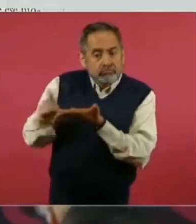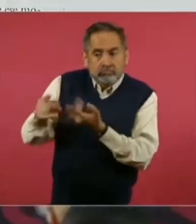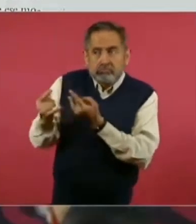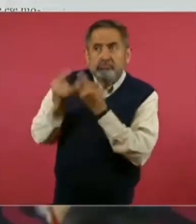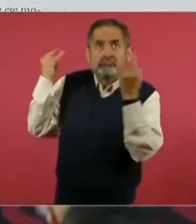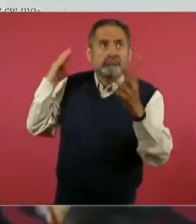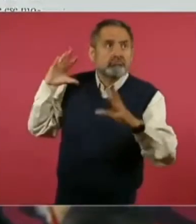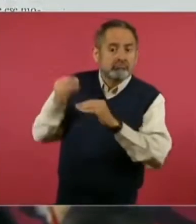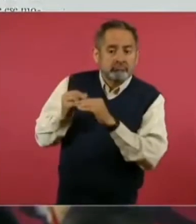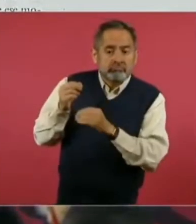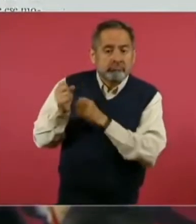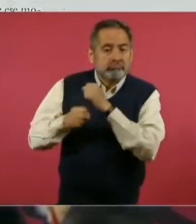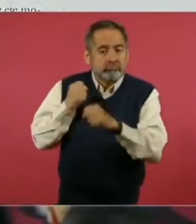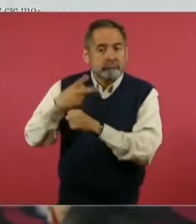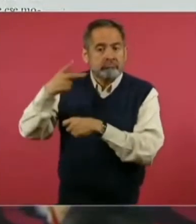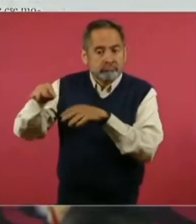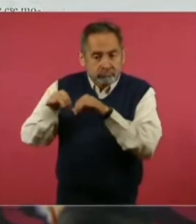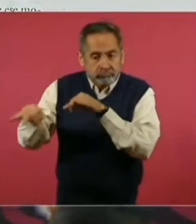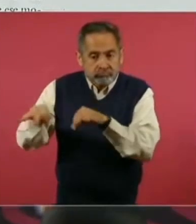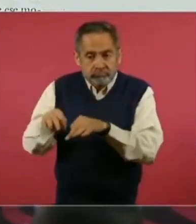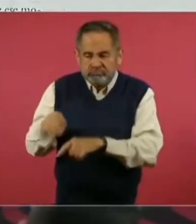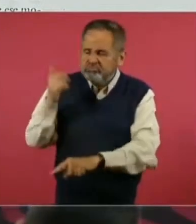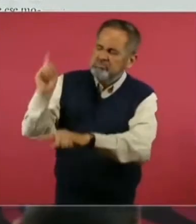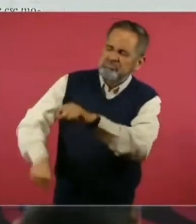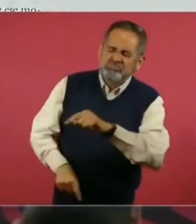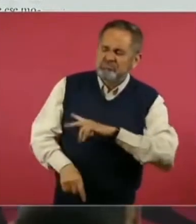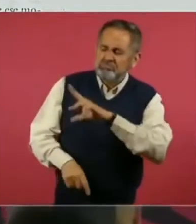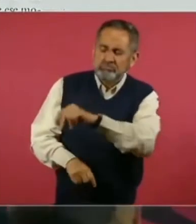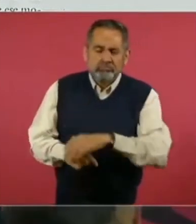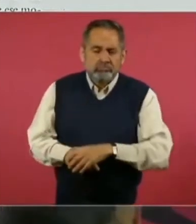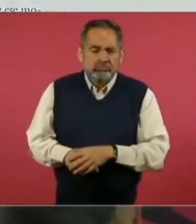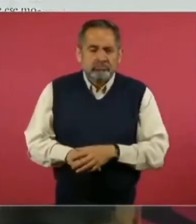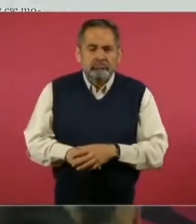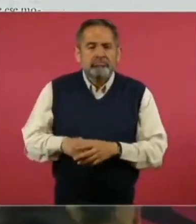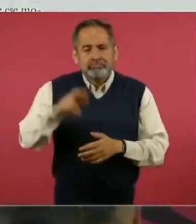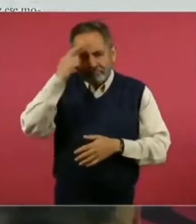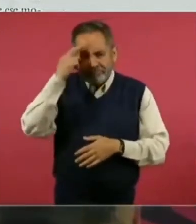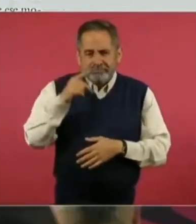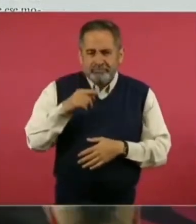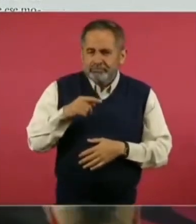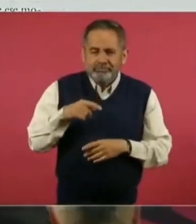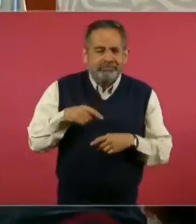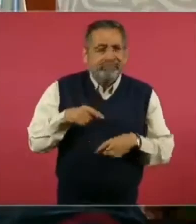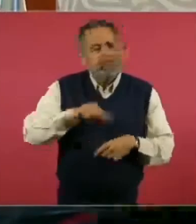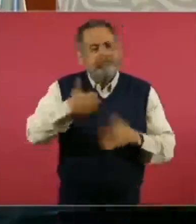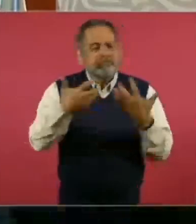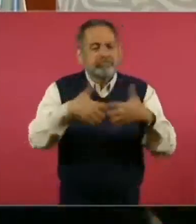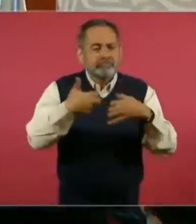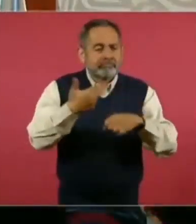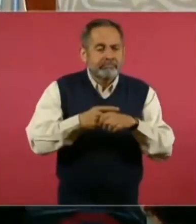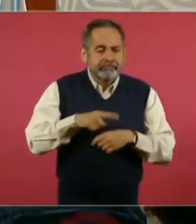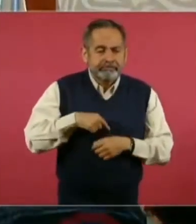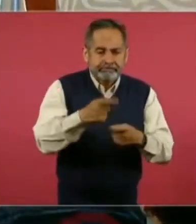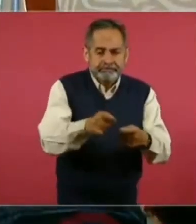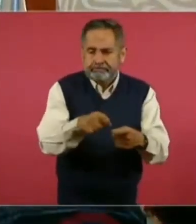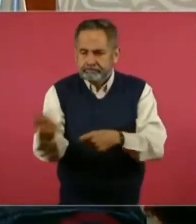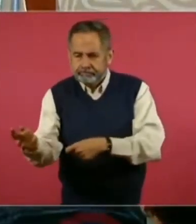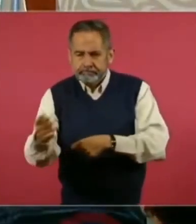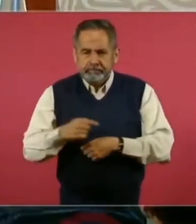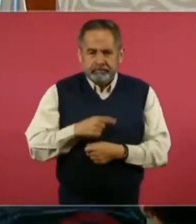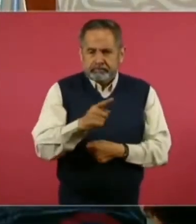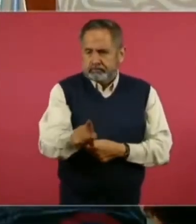los trabajadores al permitir la subcontratación. Esto ya también lo corregimos.